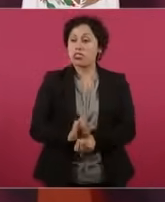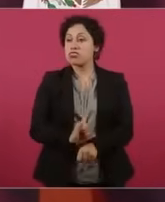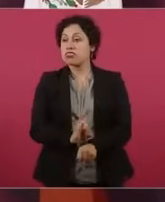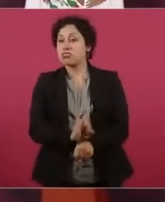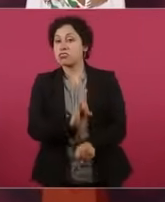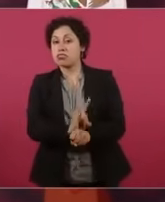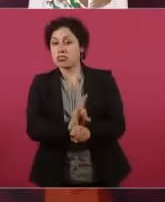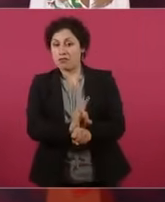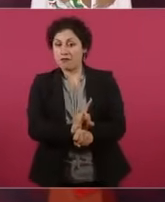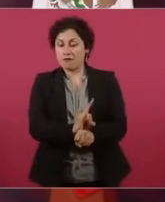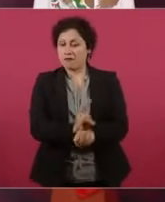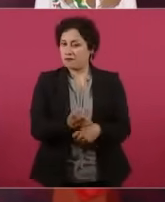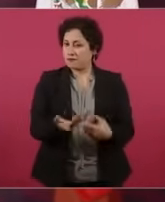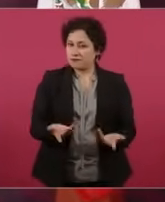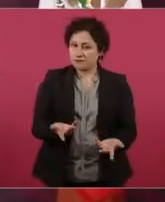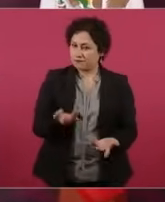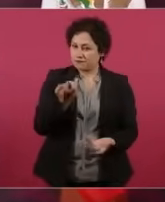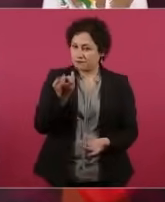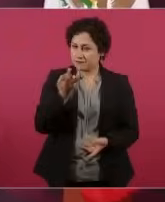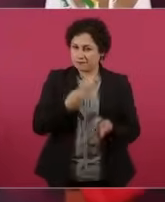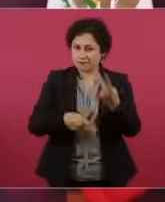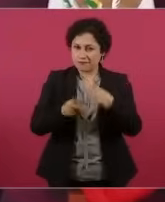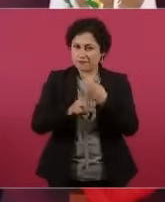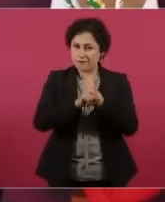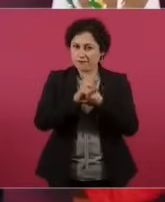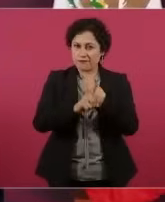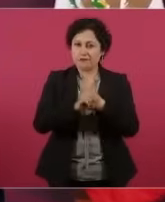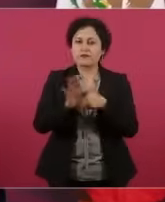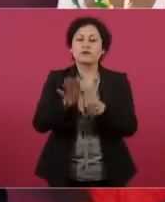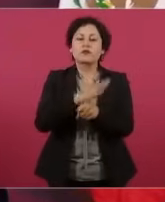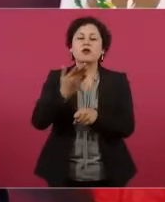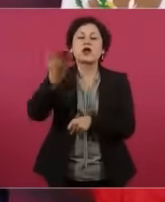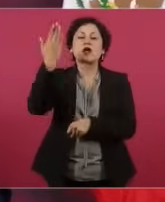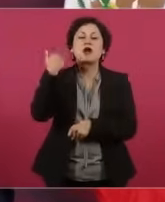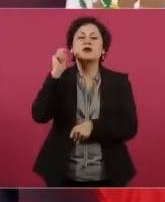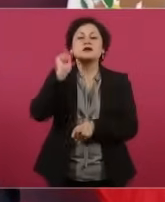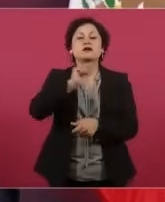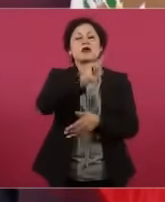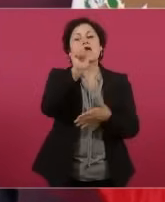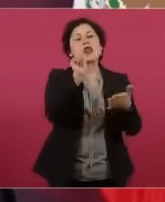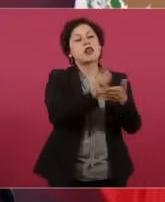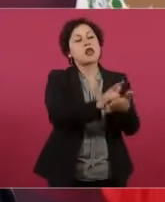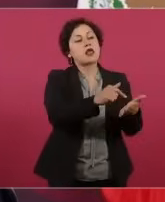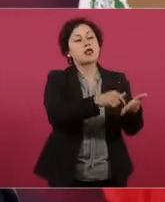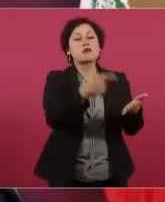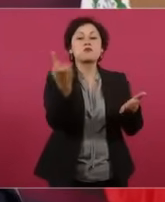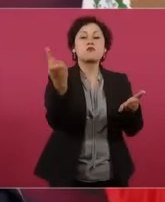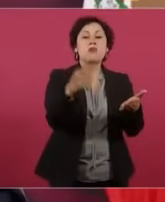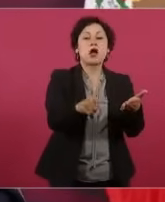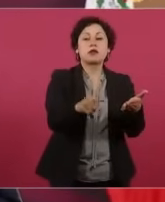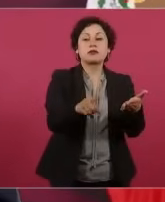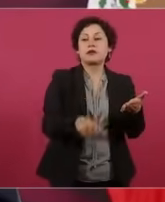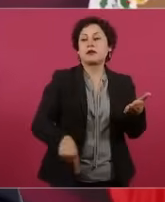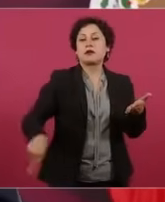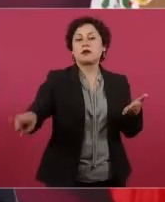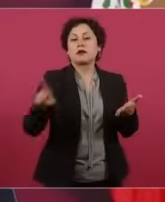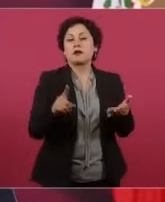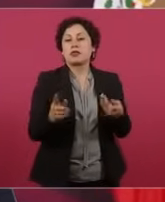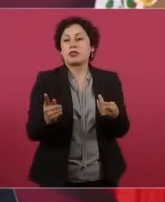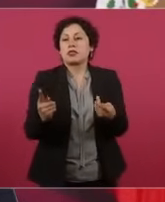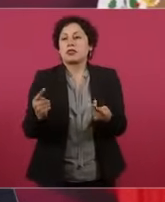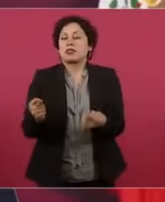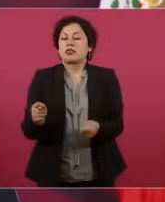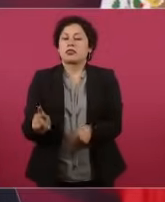O sea, una cosa era lo que decían las leyes y otra cosa era lo que se